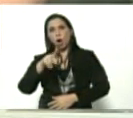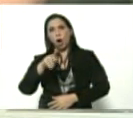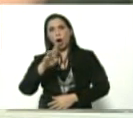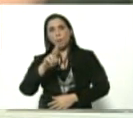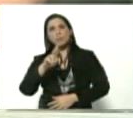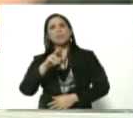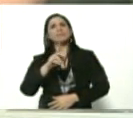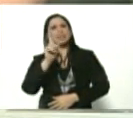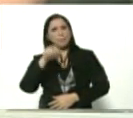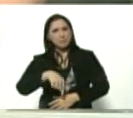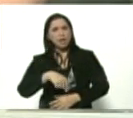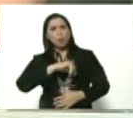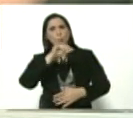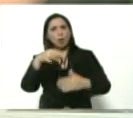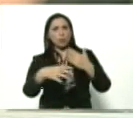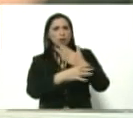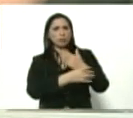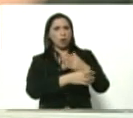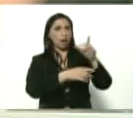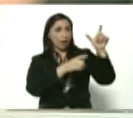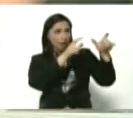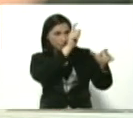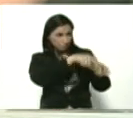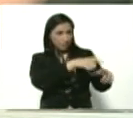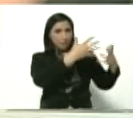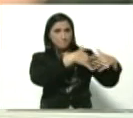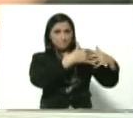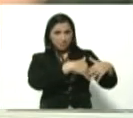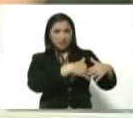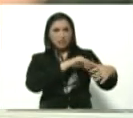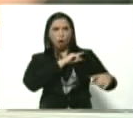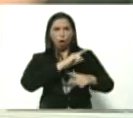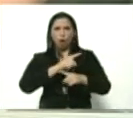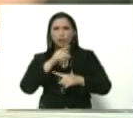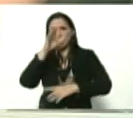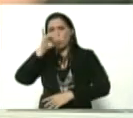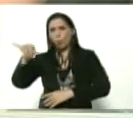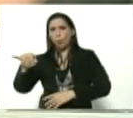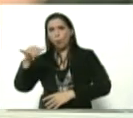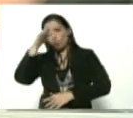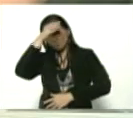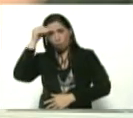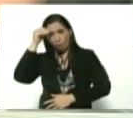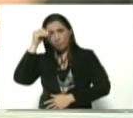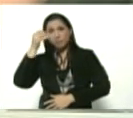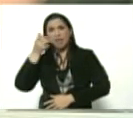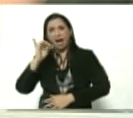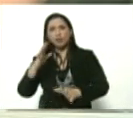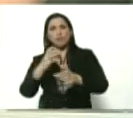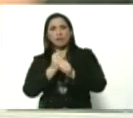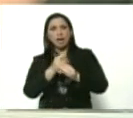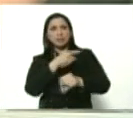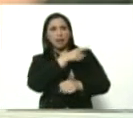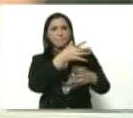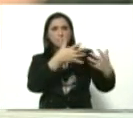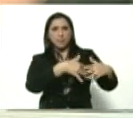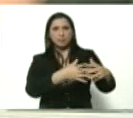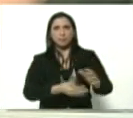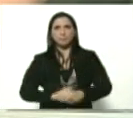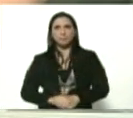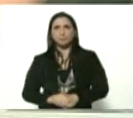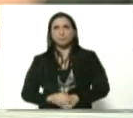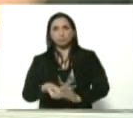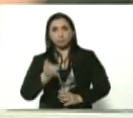Silver Cop por orden directa de Donald Trump por la confianza que le tiene a esa empresa. Aquí